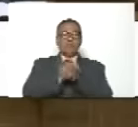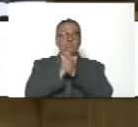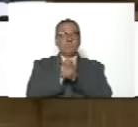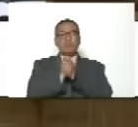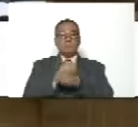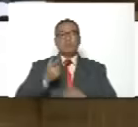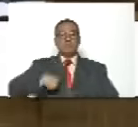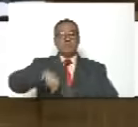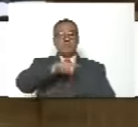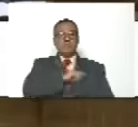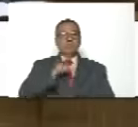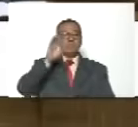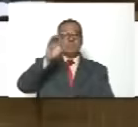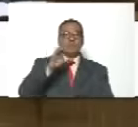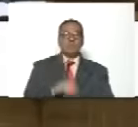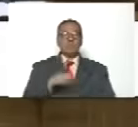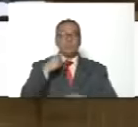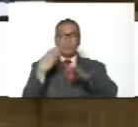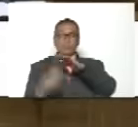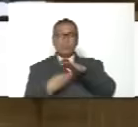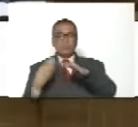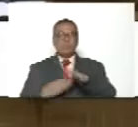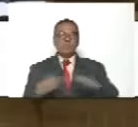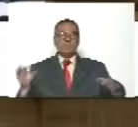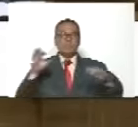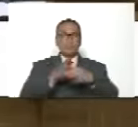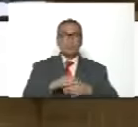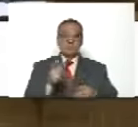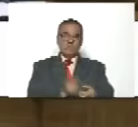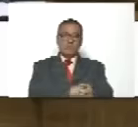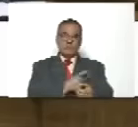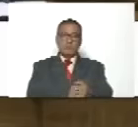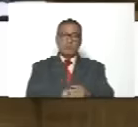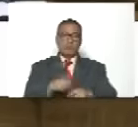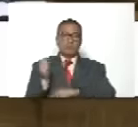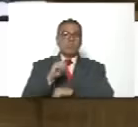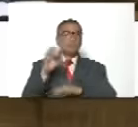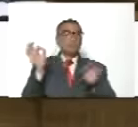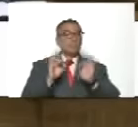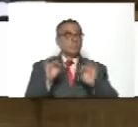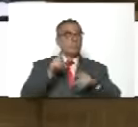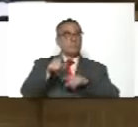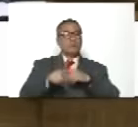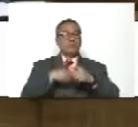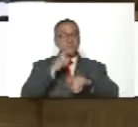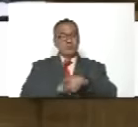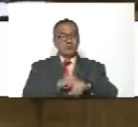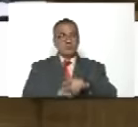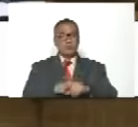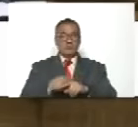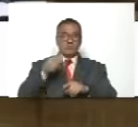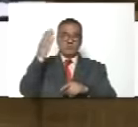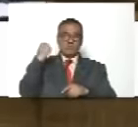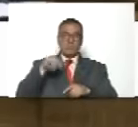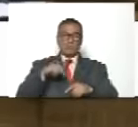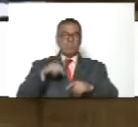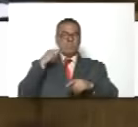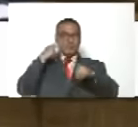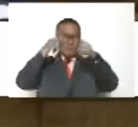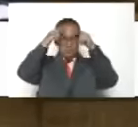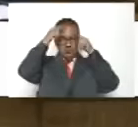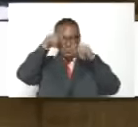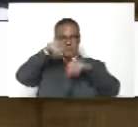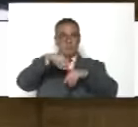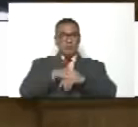con nuestro país, sobre la base de lazos de hermandad inquebrantables desde tiempos del legado del comandante